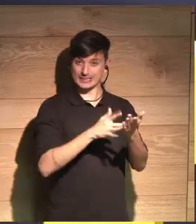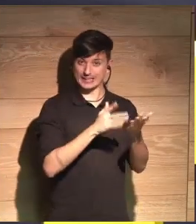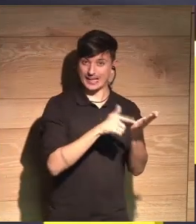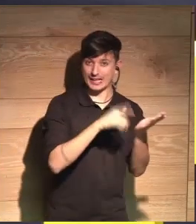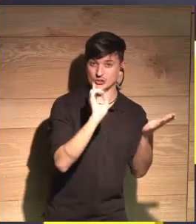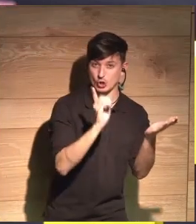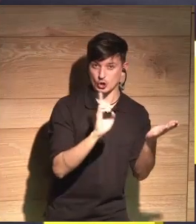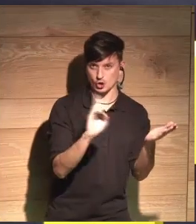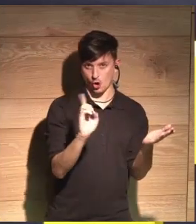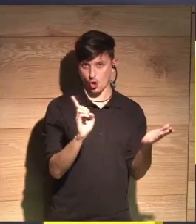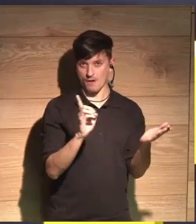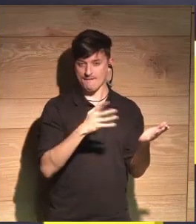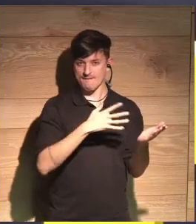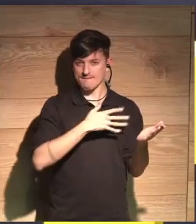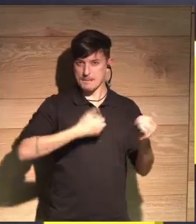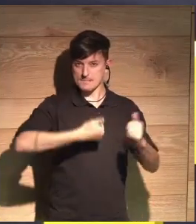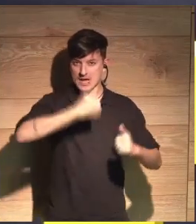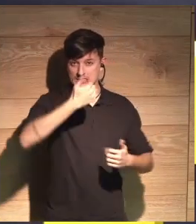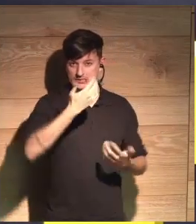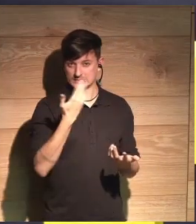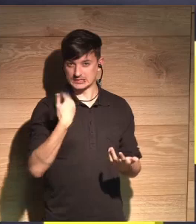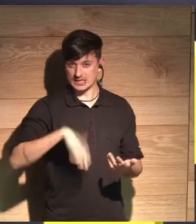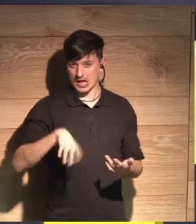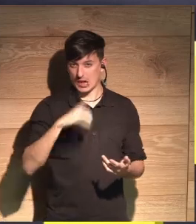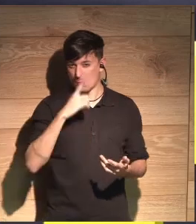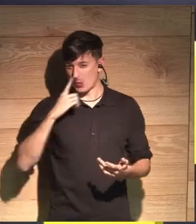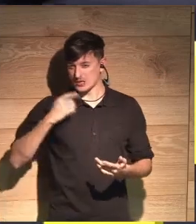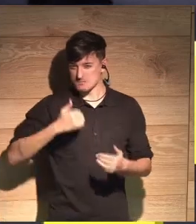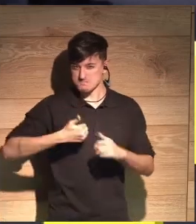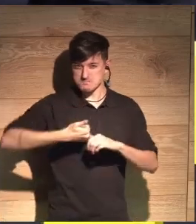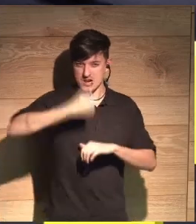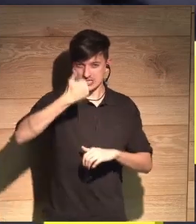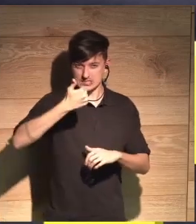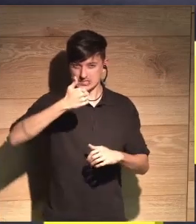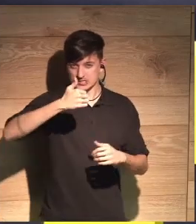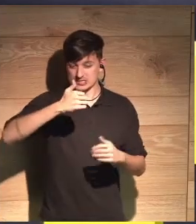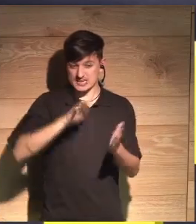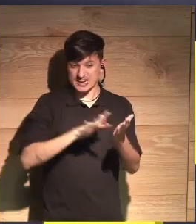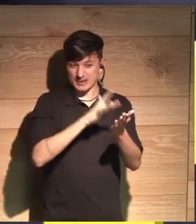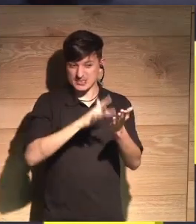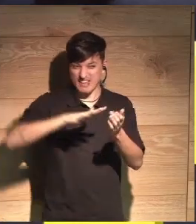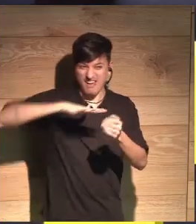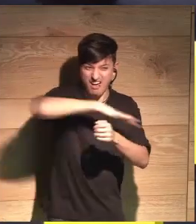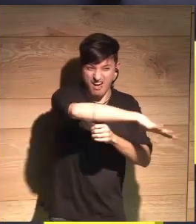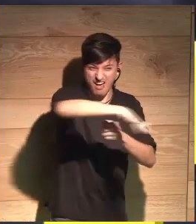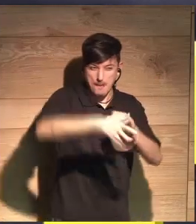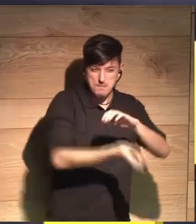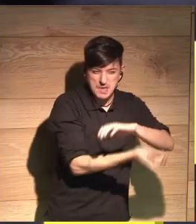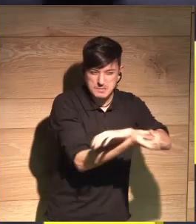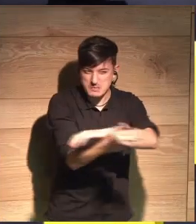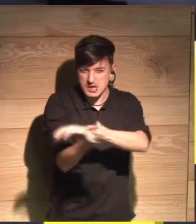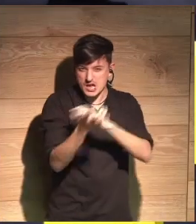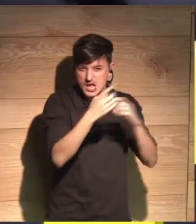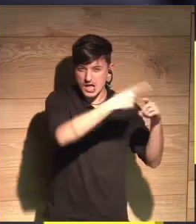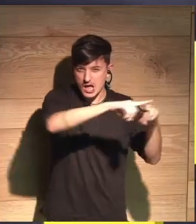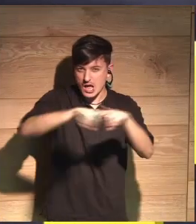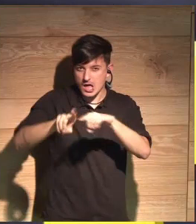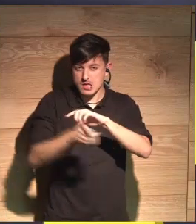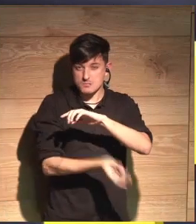llevamos más de un año creando todo un ecosistema alrededor de la revista telos en el cual se